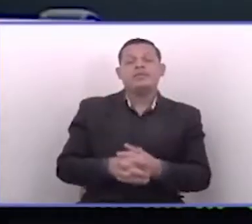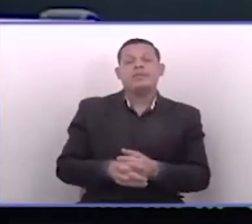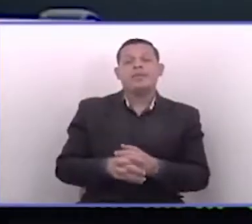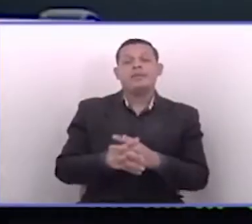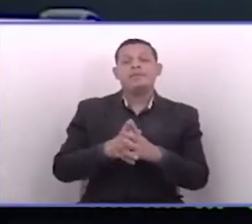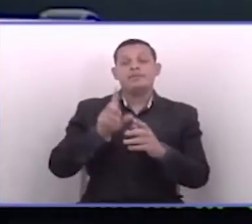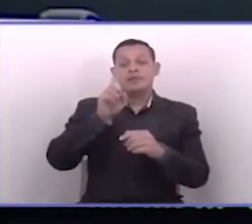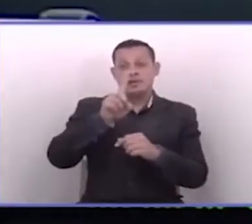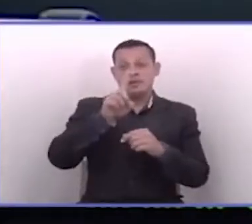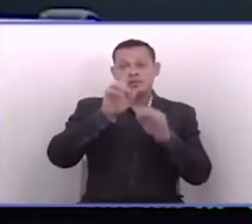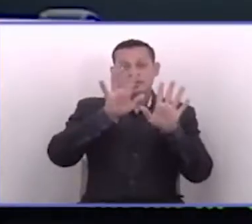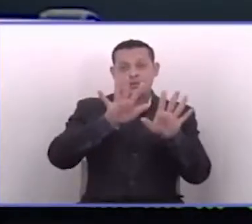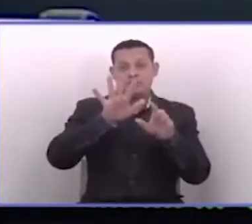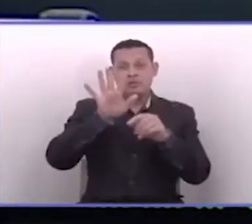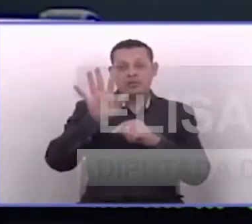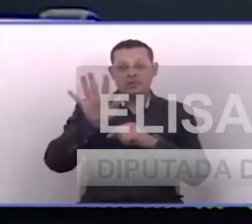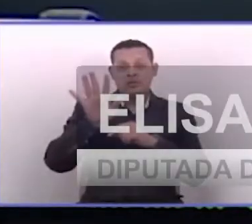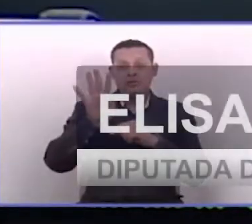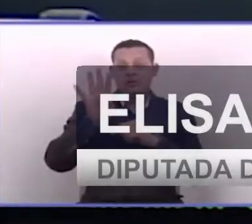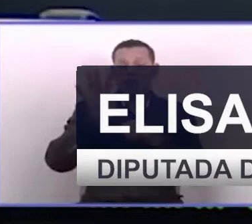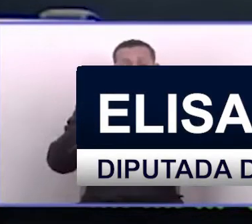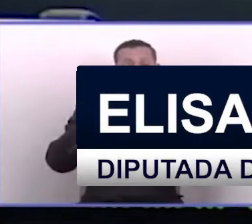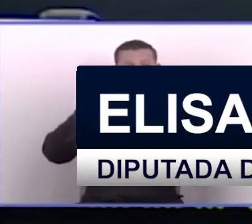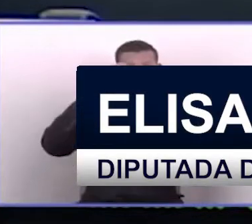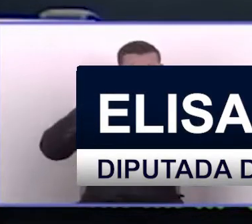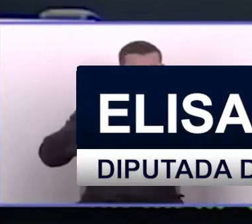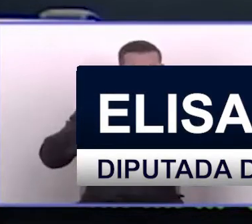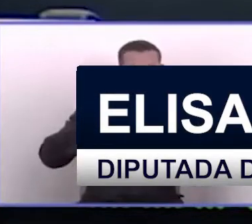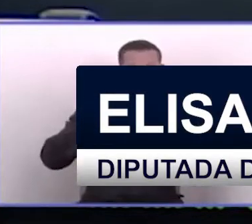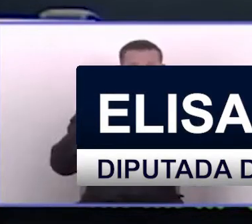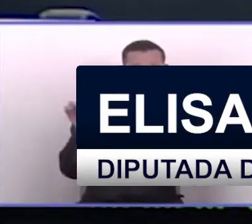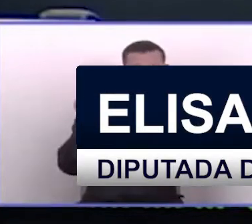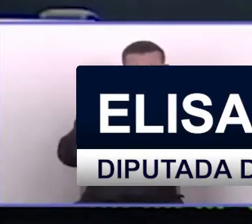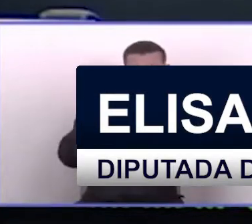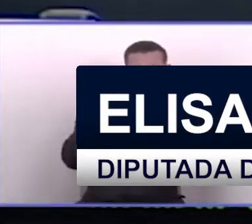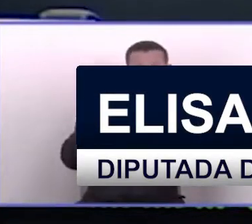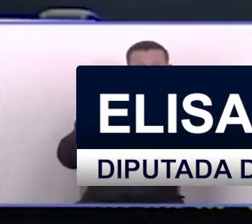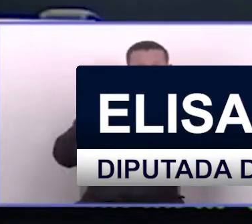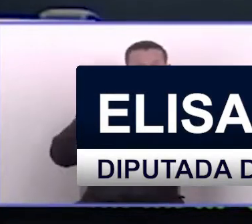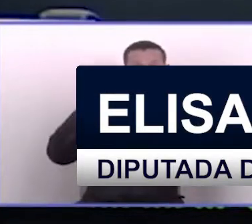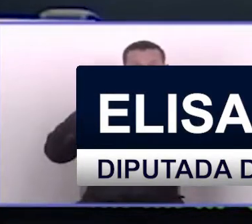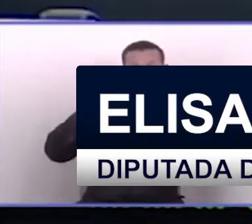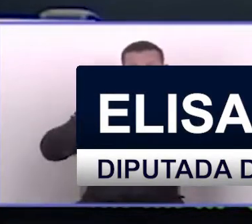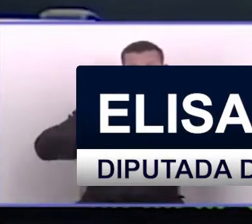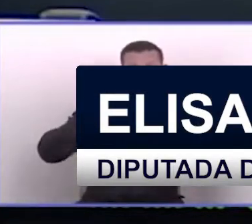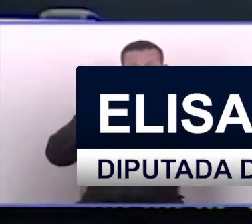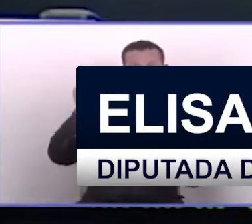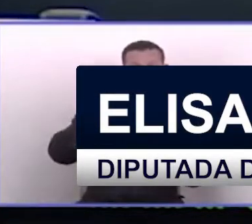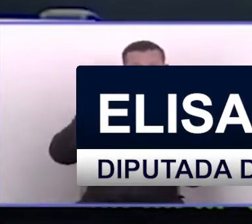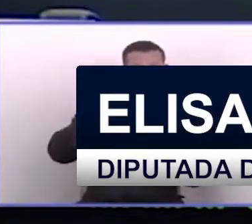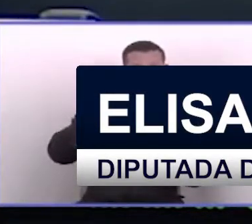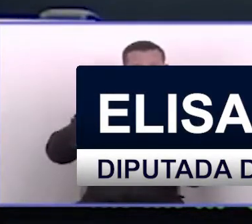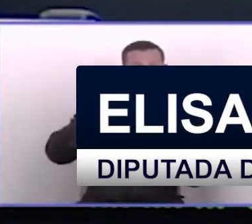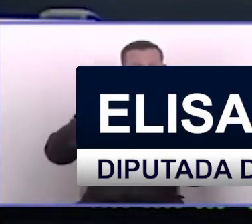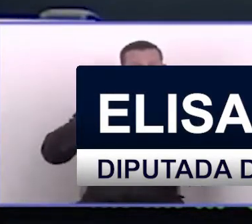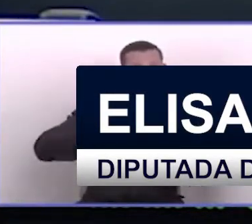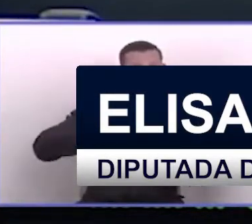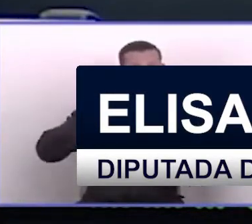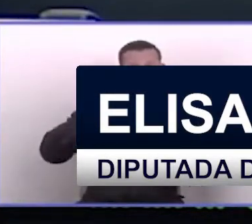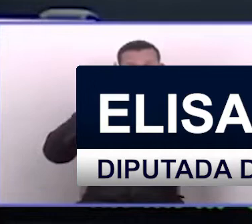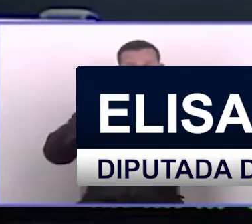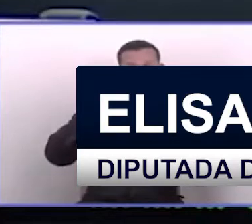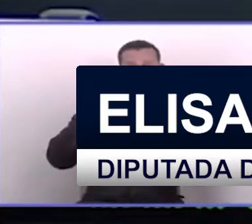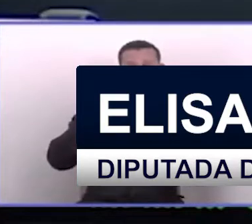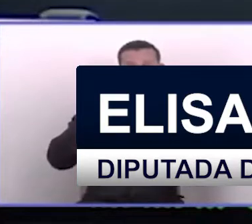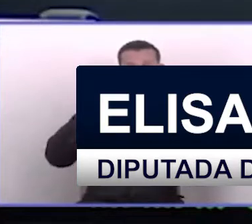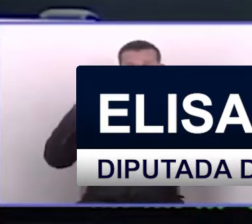y 114 impuestos a la transferencia de bienes muebles y a la prestación de servicios con